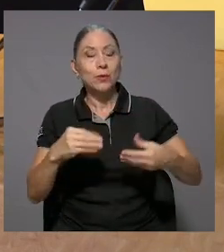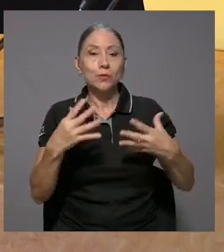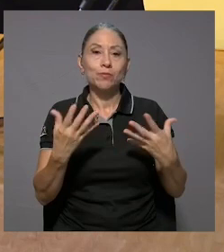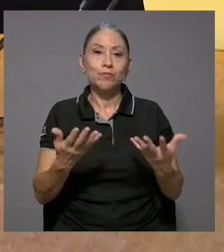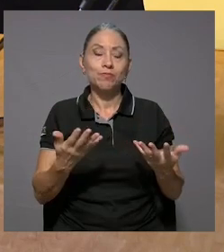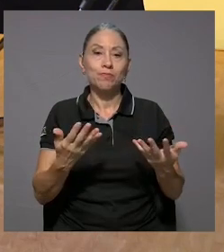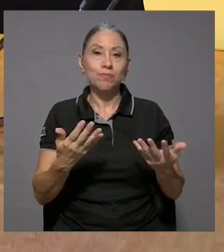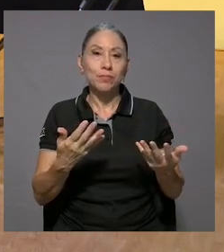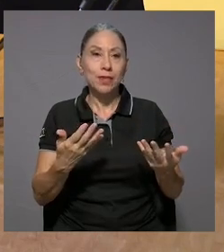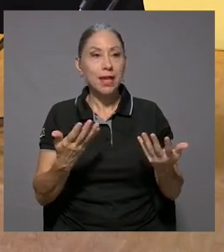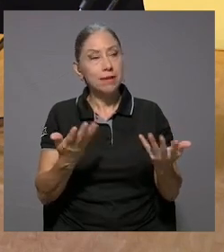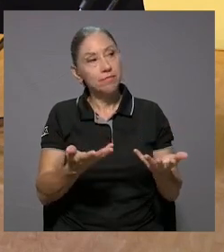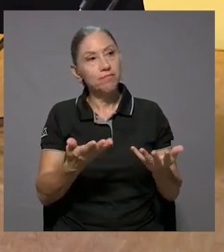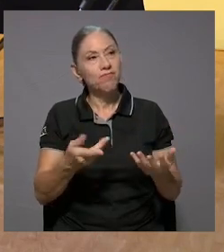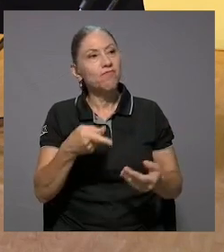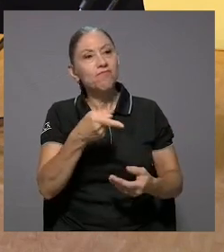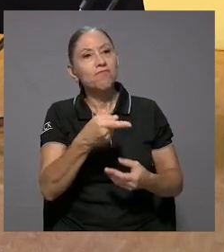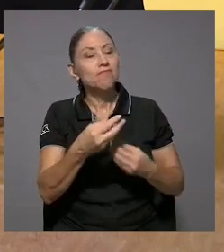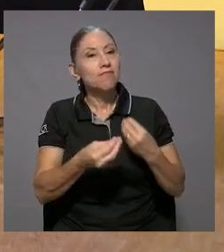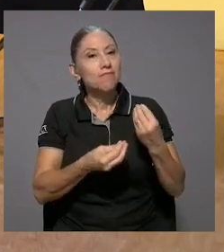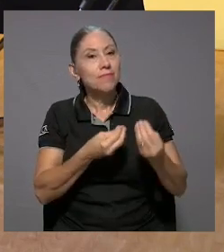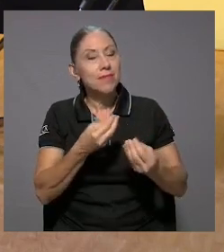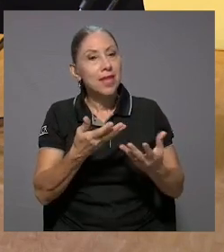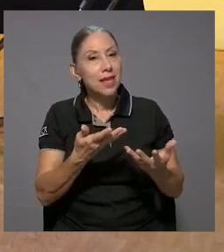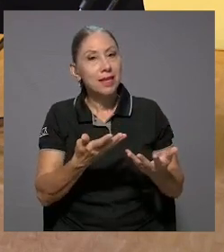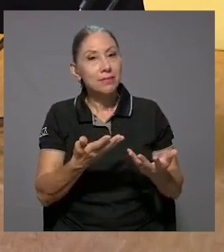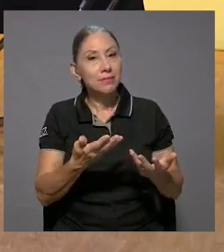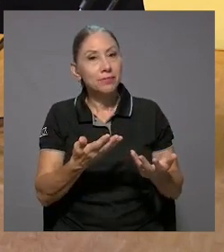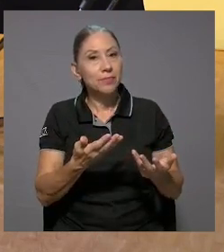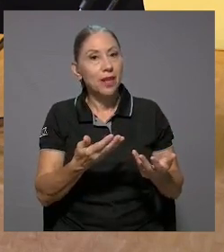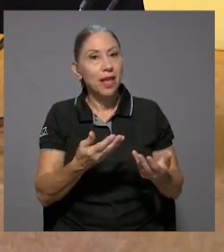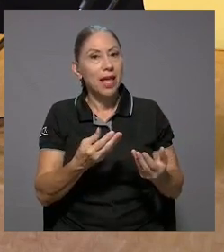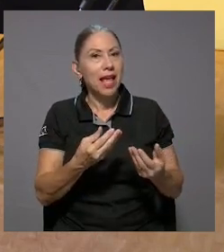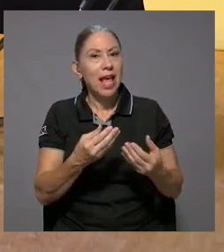cuéntenos de qué se hace